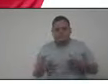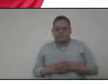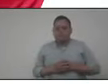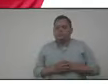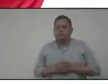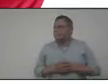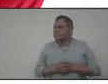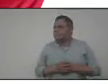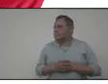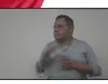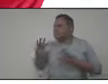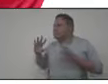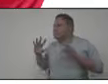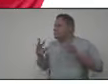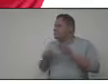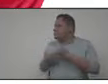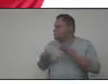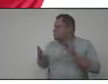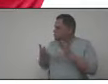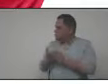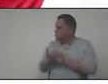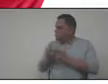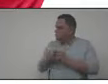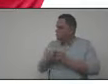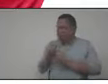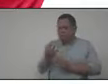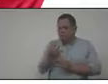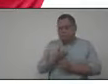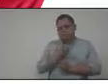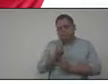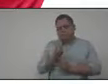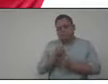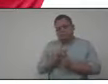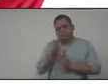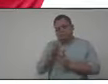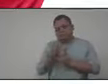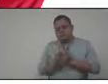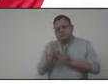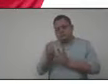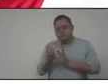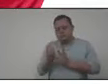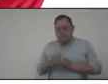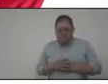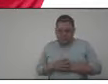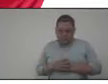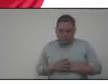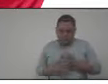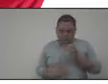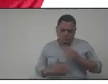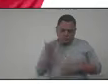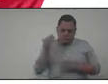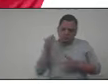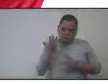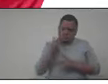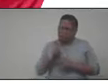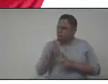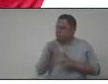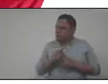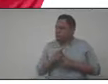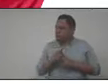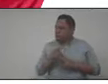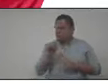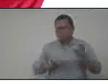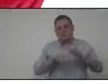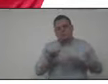La rendición de cuentas la vamos a hacer en tres grandes grupos, como lo dije al principio. Iniciamos con la oficina